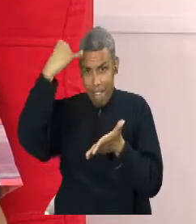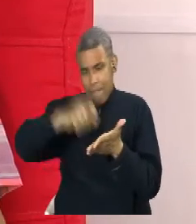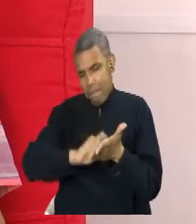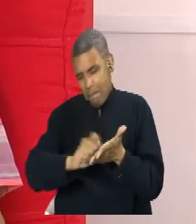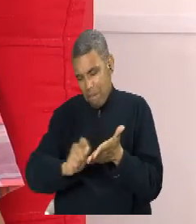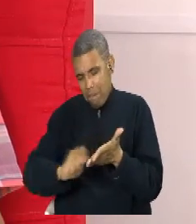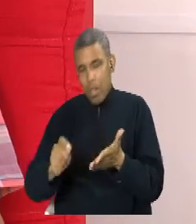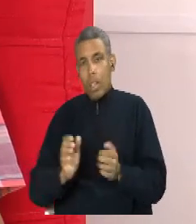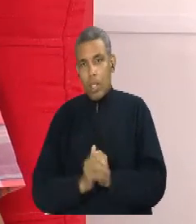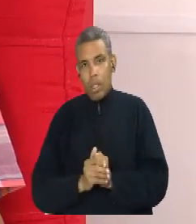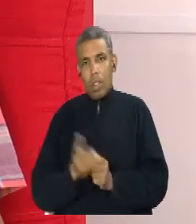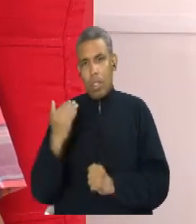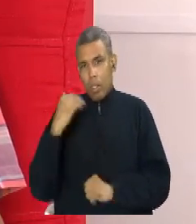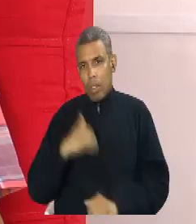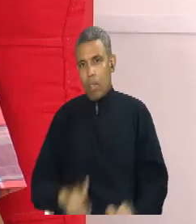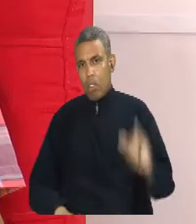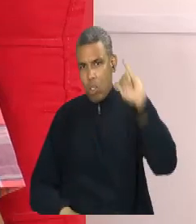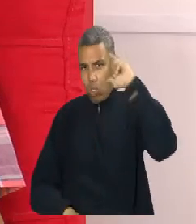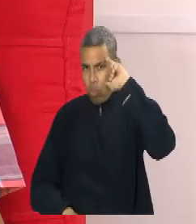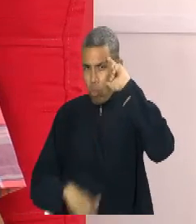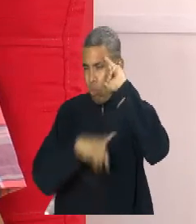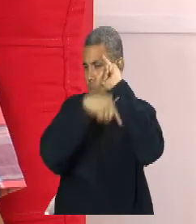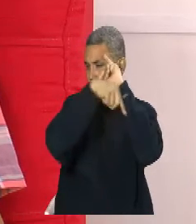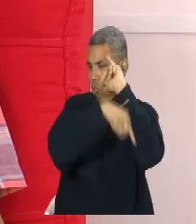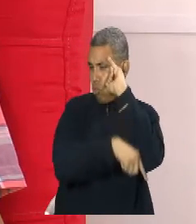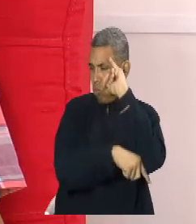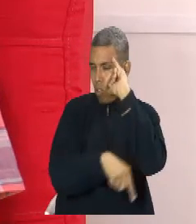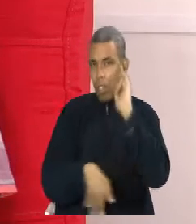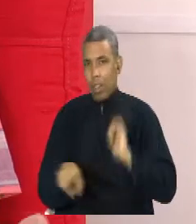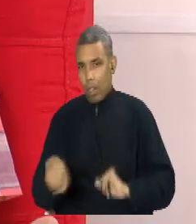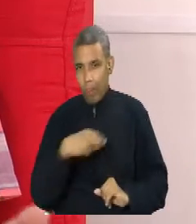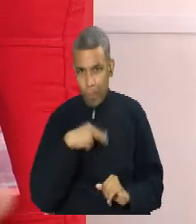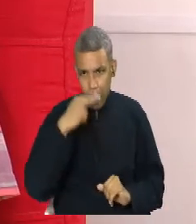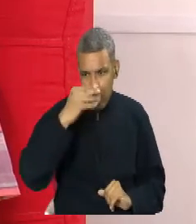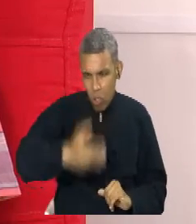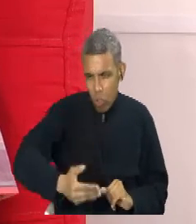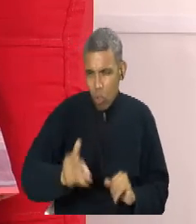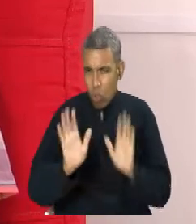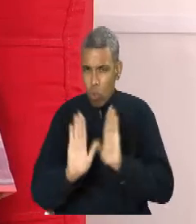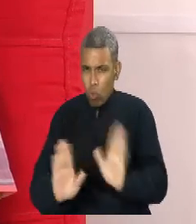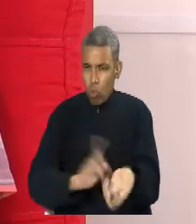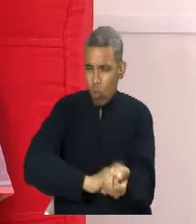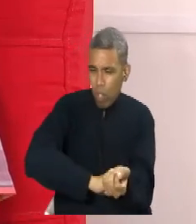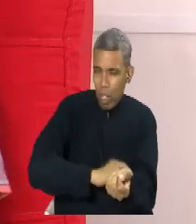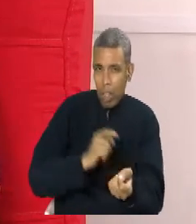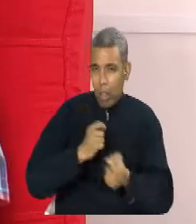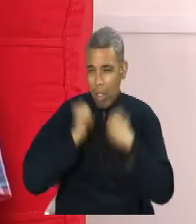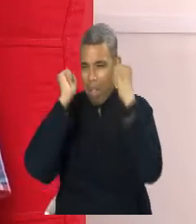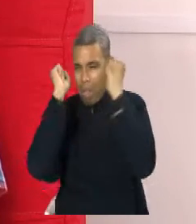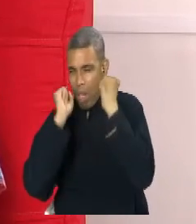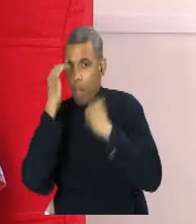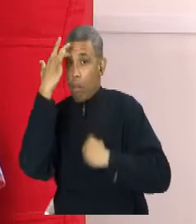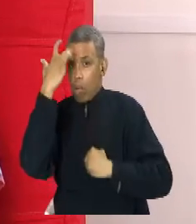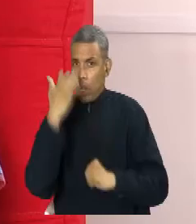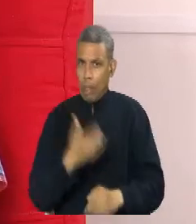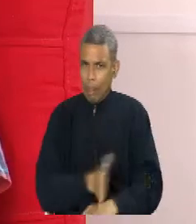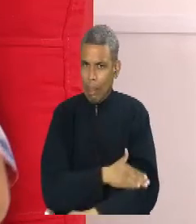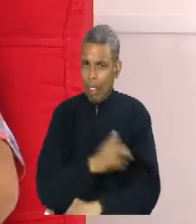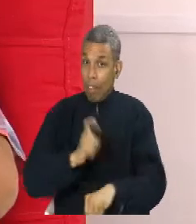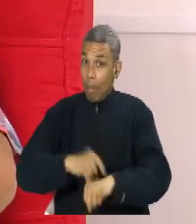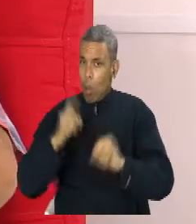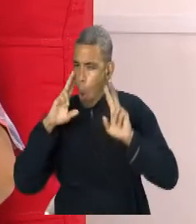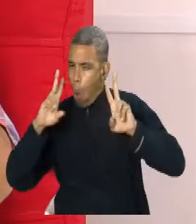cuál eran los problemas de su de su comportamiento de la hija entonces lees el libro de una serie de pautas